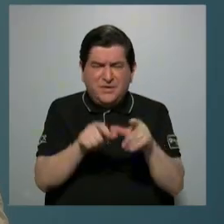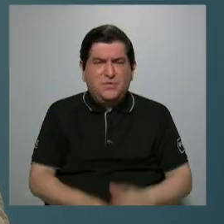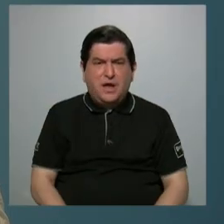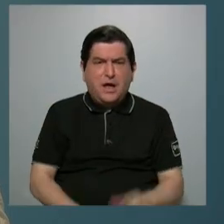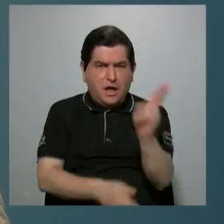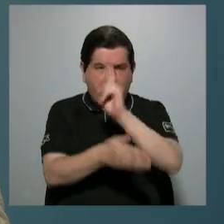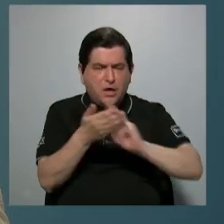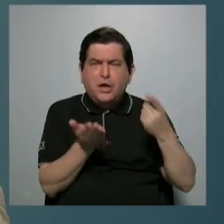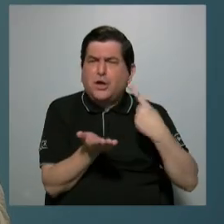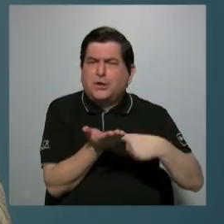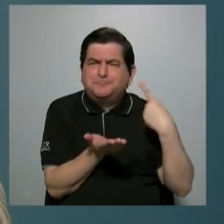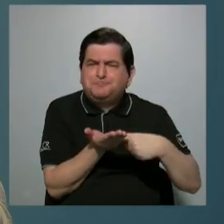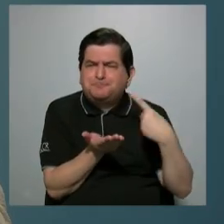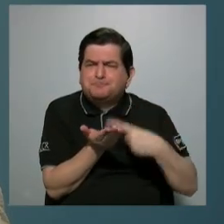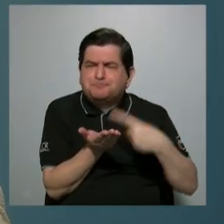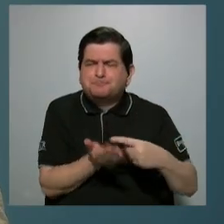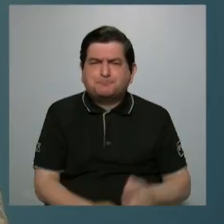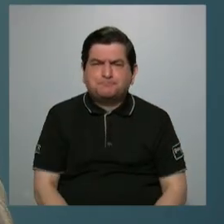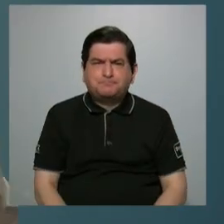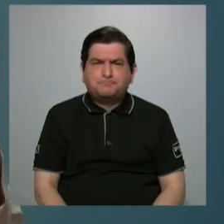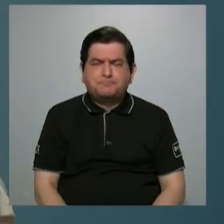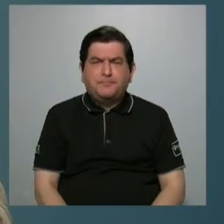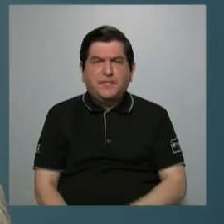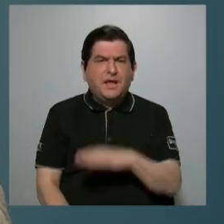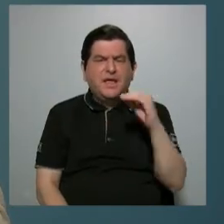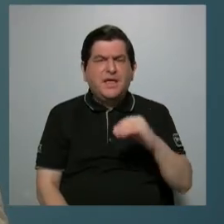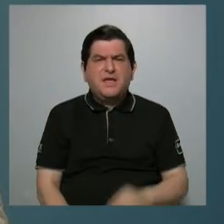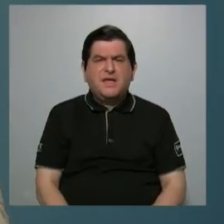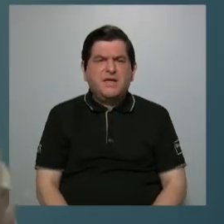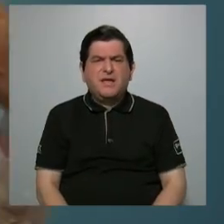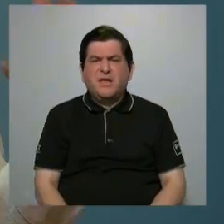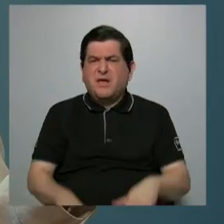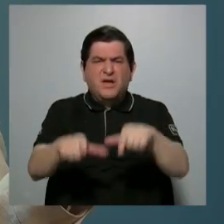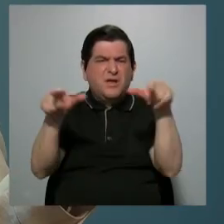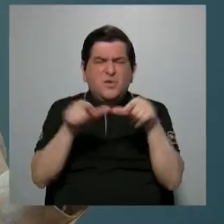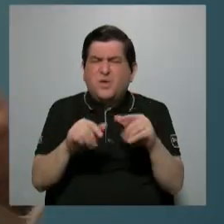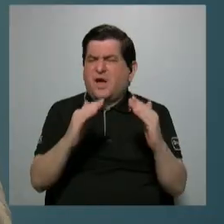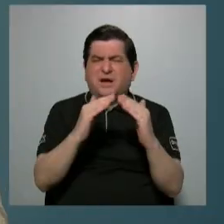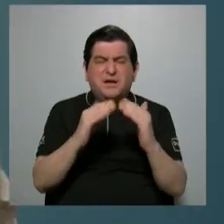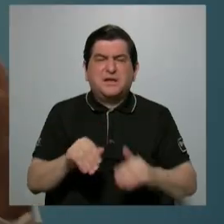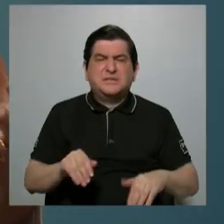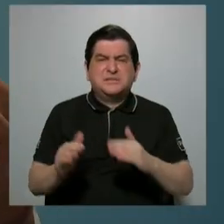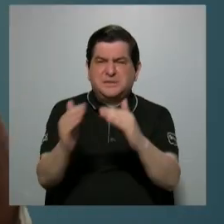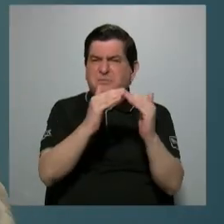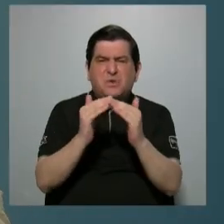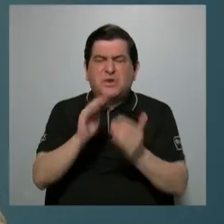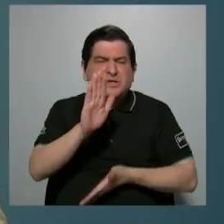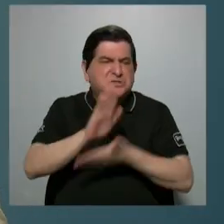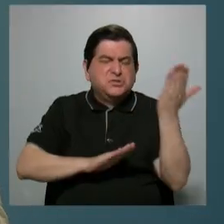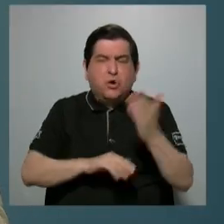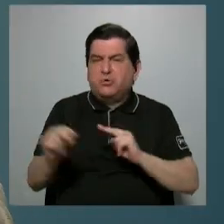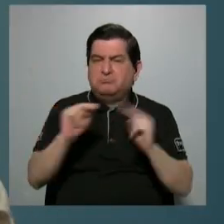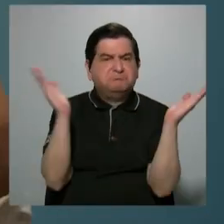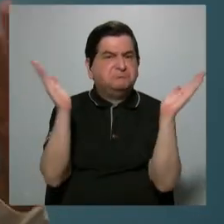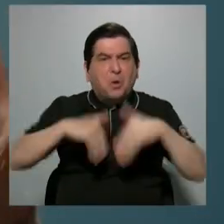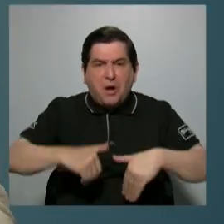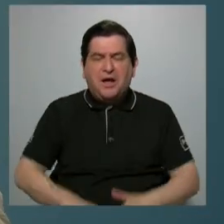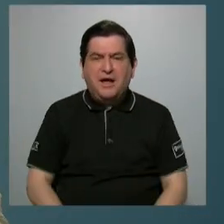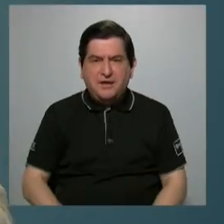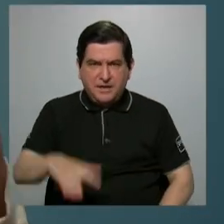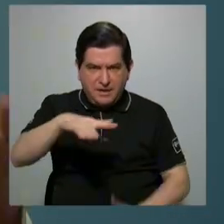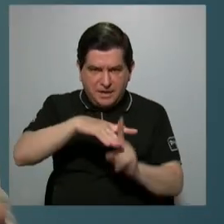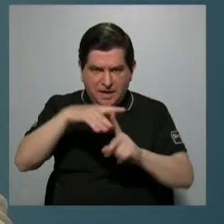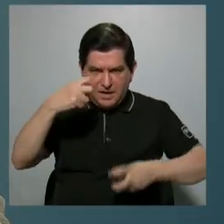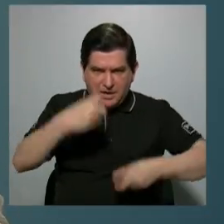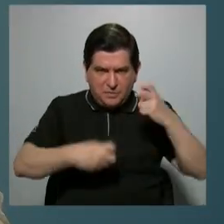estuvo discutiendo y había empezado a aparecer, había mucha desocupación, la población se fue, entonces se van los negocios, empieza a aparecer problemas